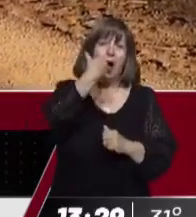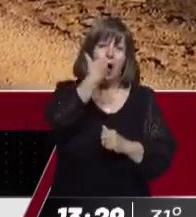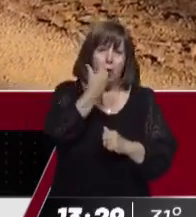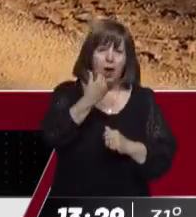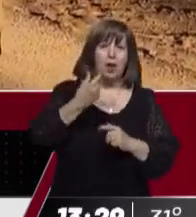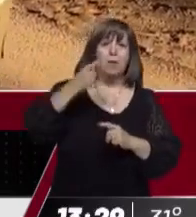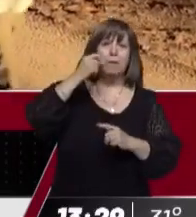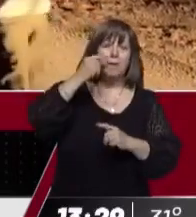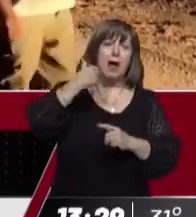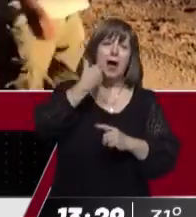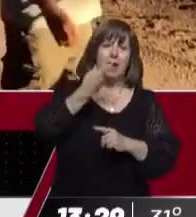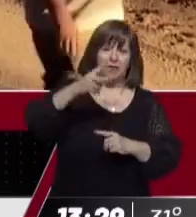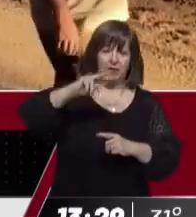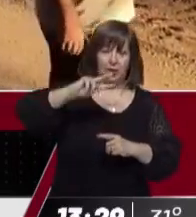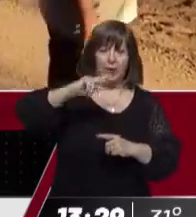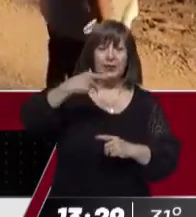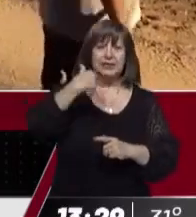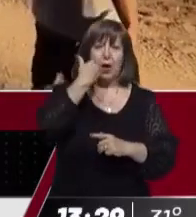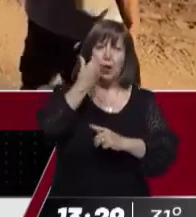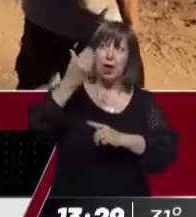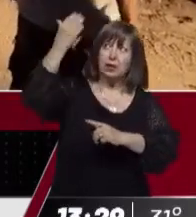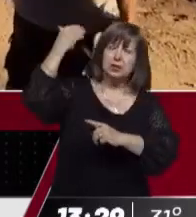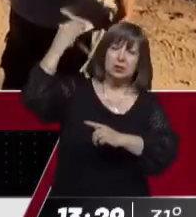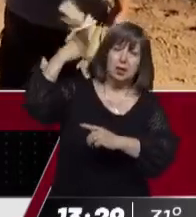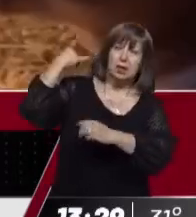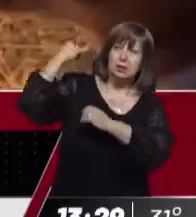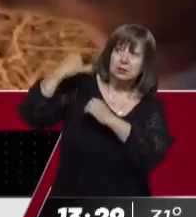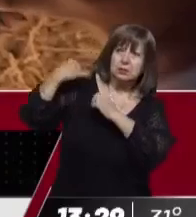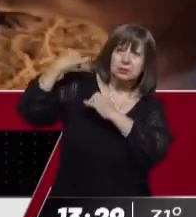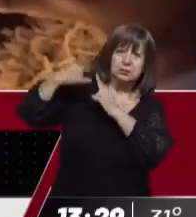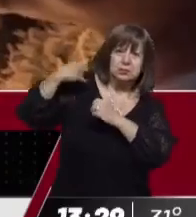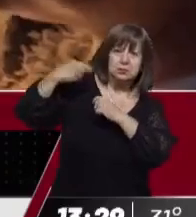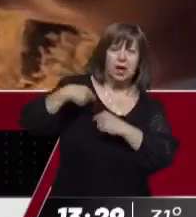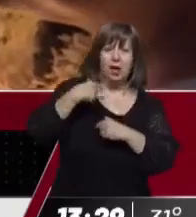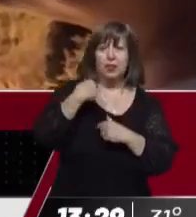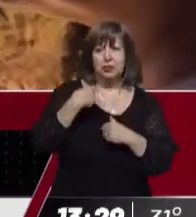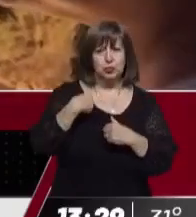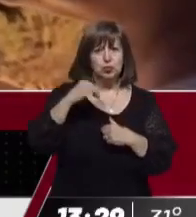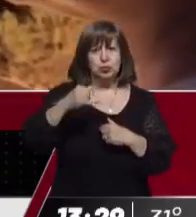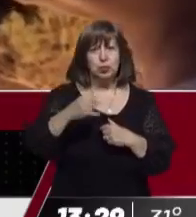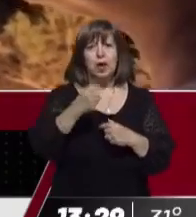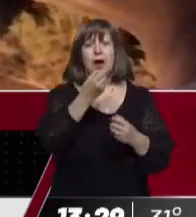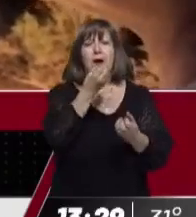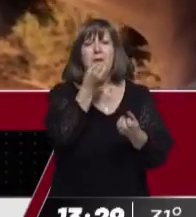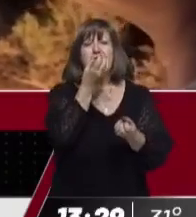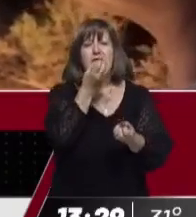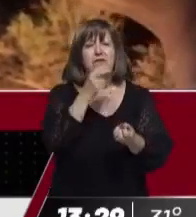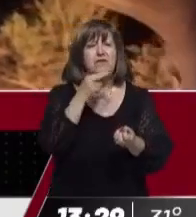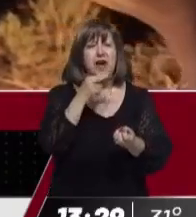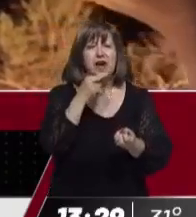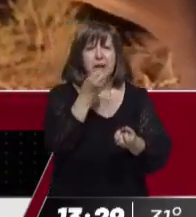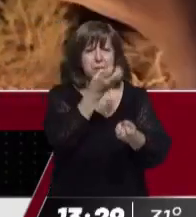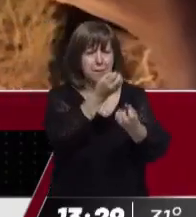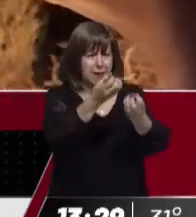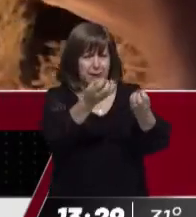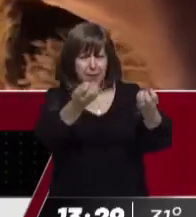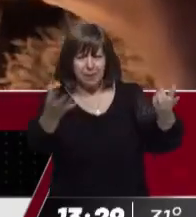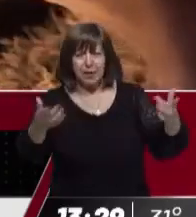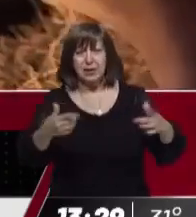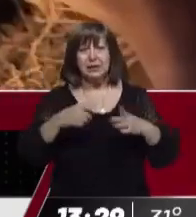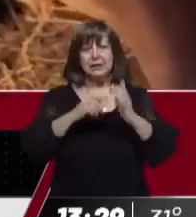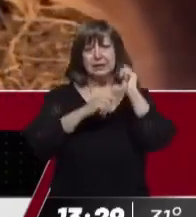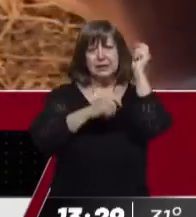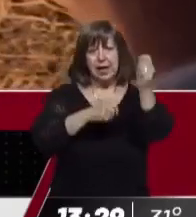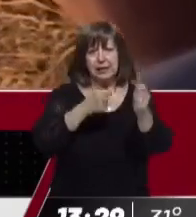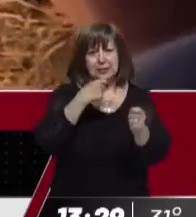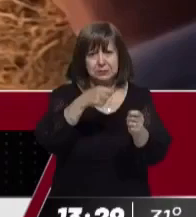nuestros abuelos siempre los comentaban que esto era trigales, mucha pesca,